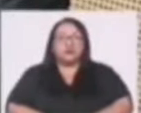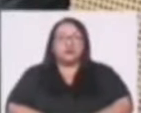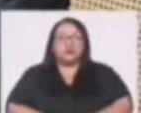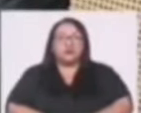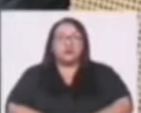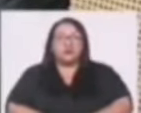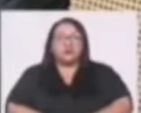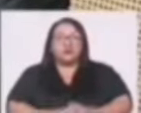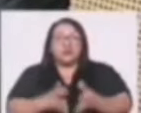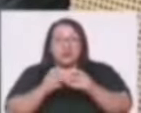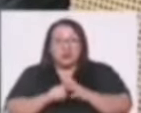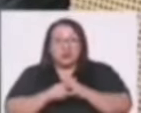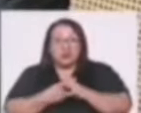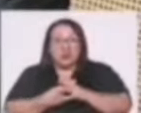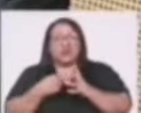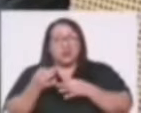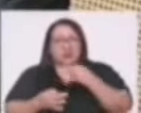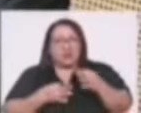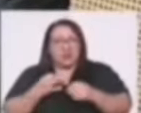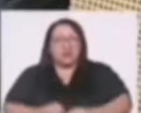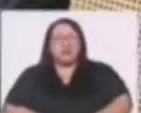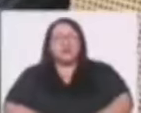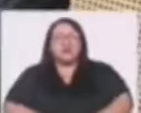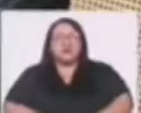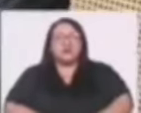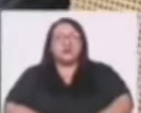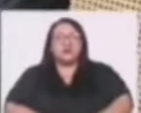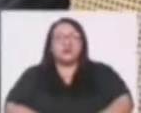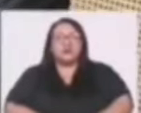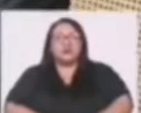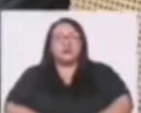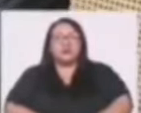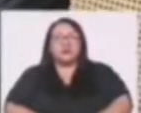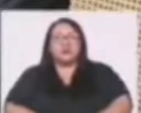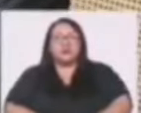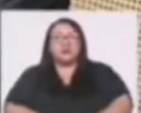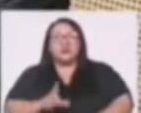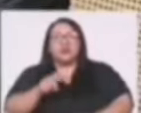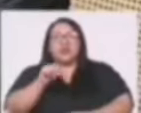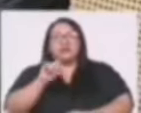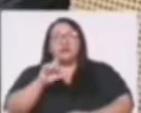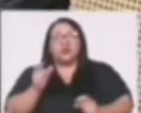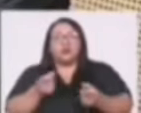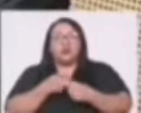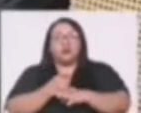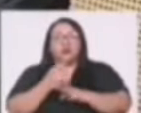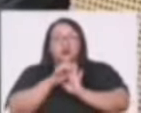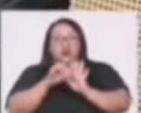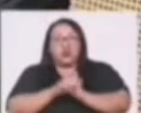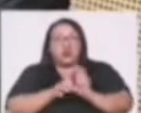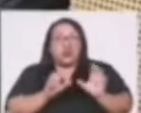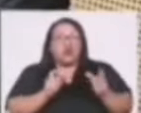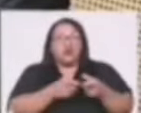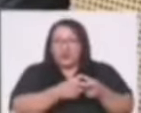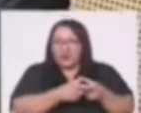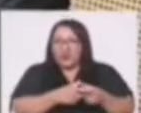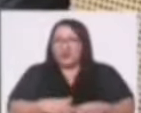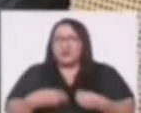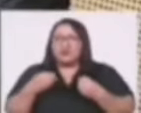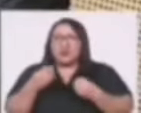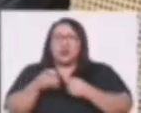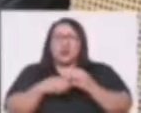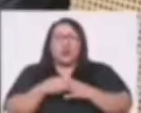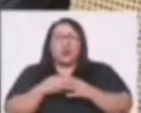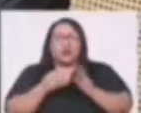iniciar mi informe a través de la Subcomisión de Acusaciones Constitucionales, pero específicamente en relación a la calidad de